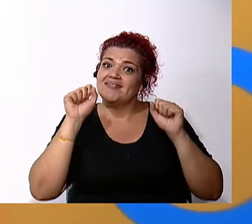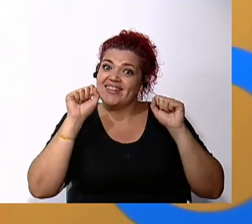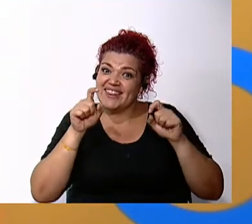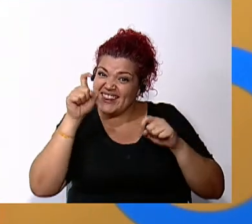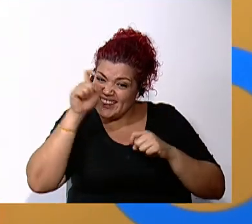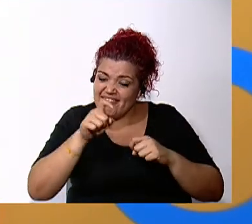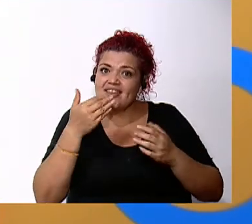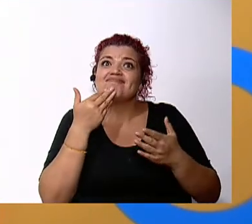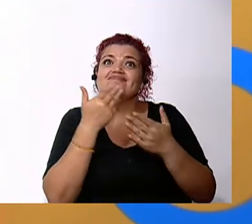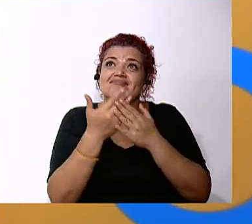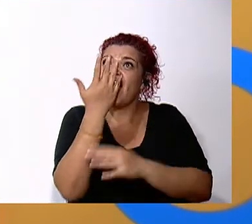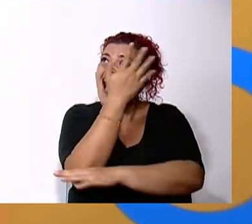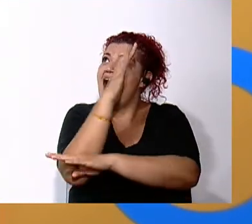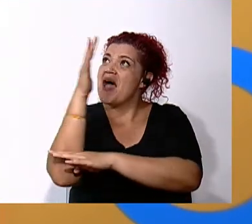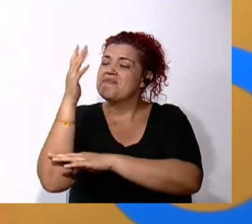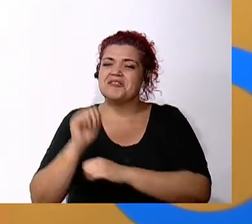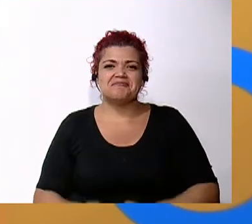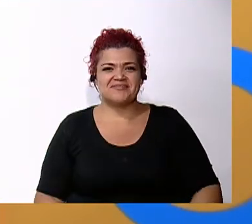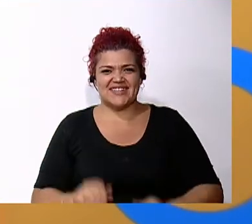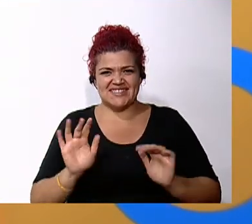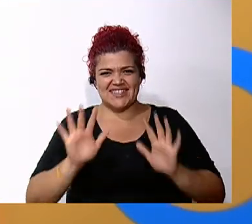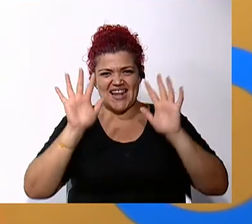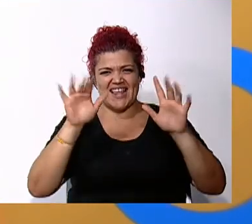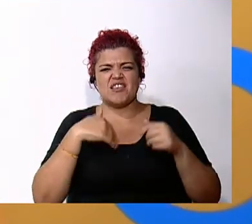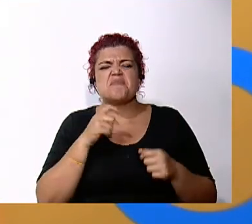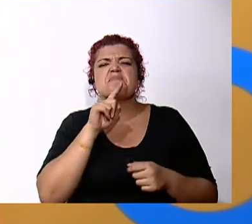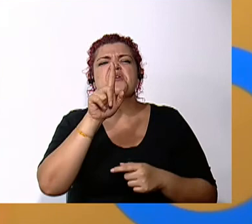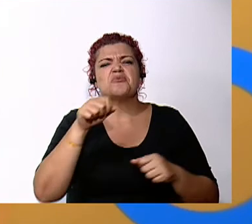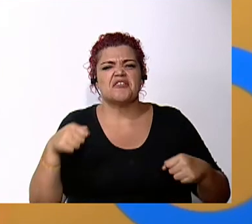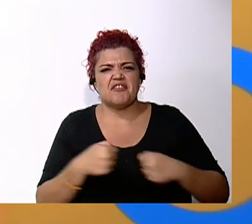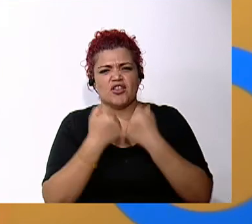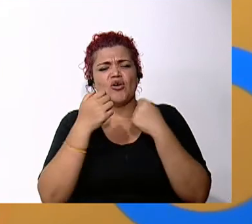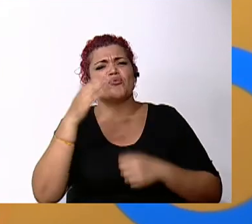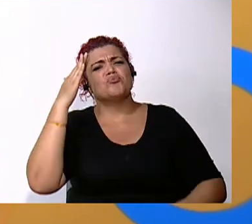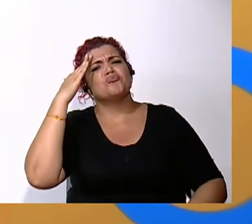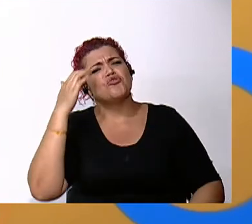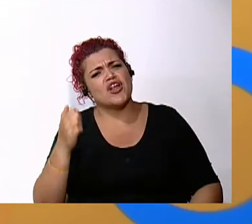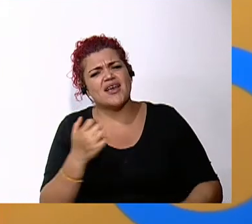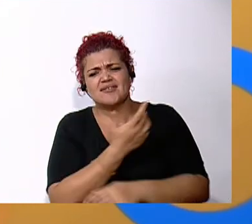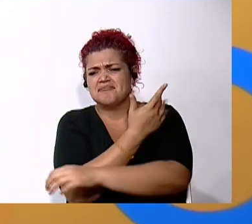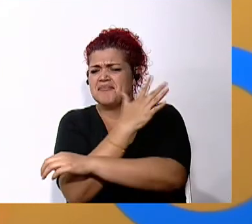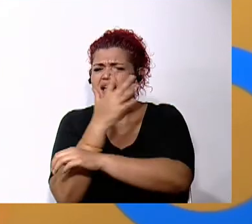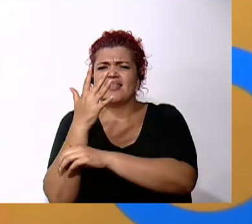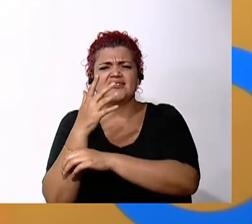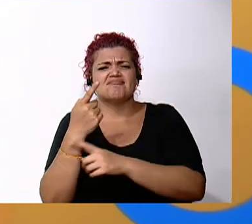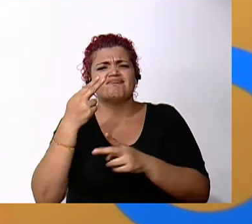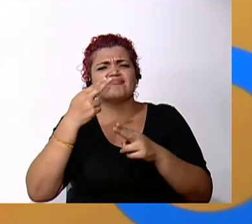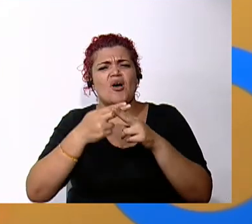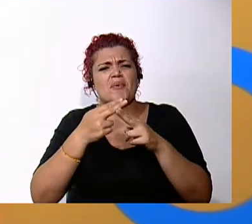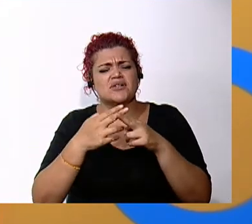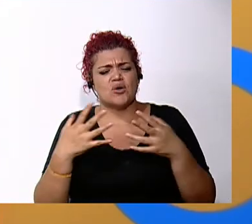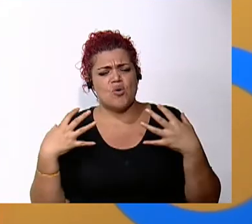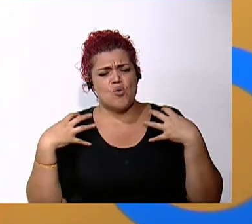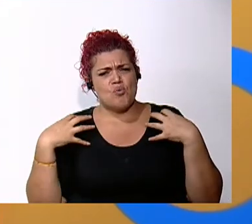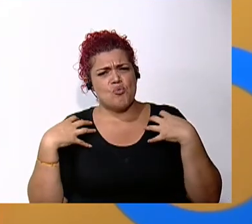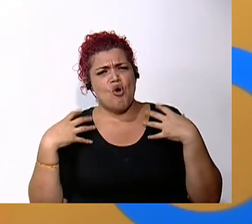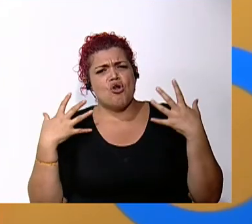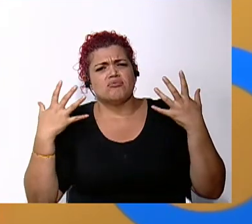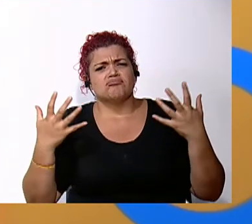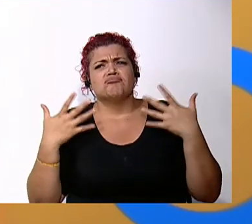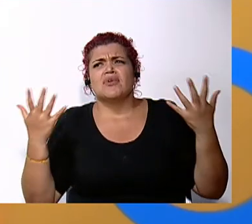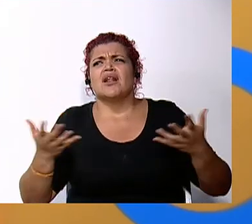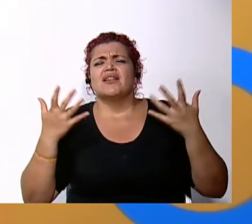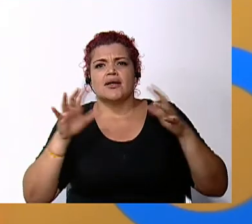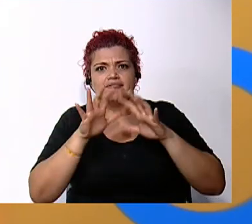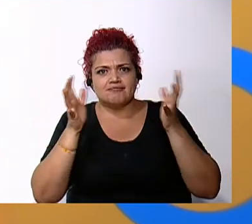Eco pica. Excelente. La pregunta del reto nos planteaba, ¿por qué las plantas son llamadas pulmones del planeta?